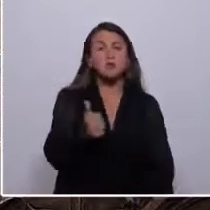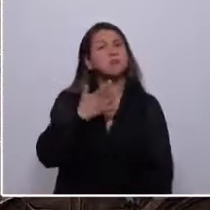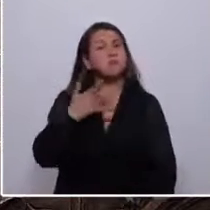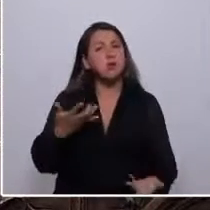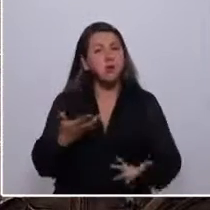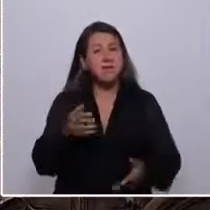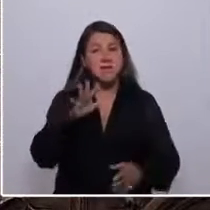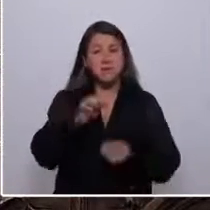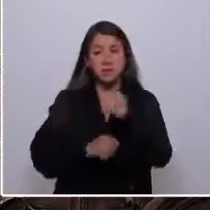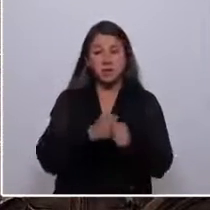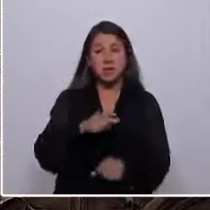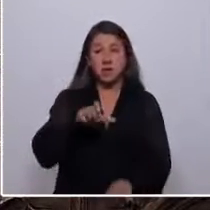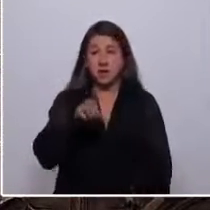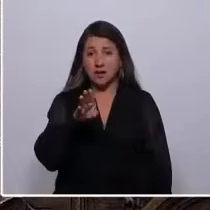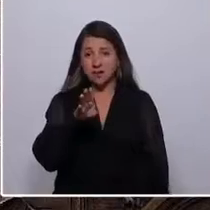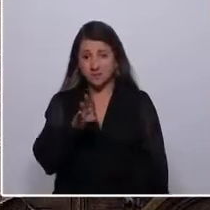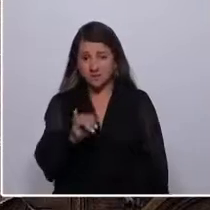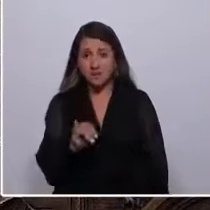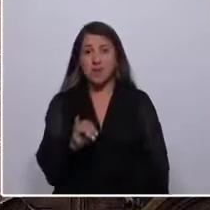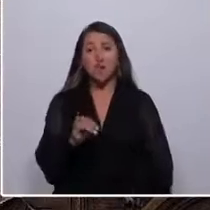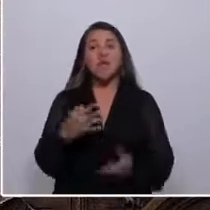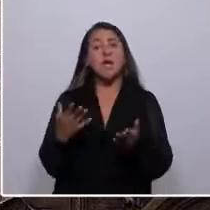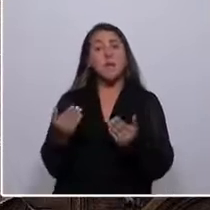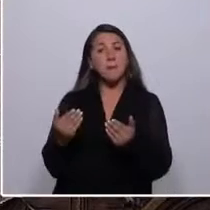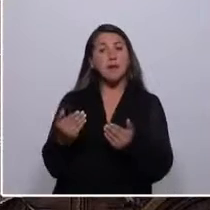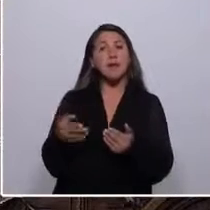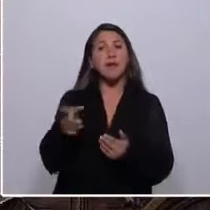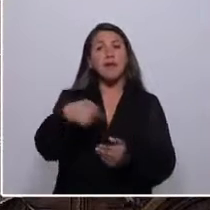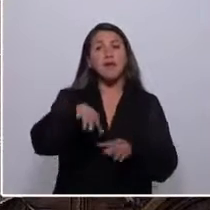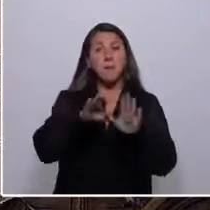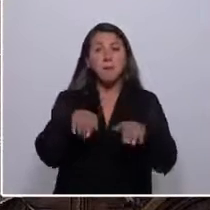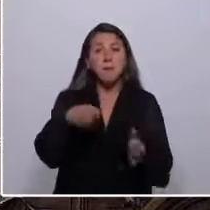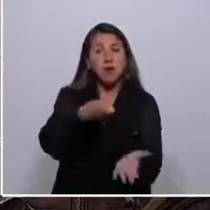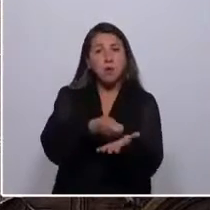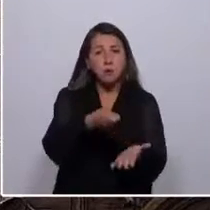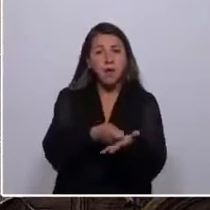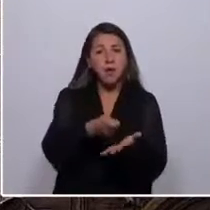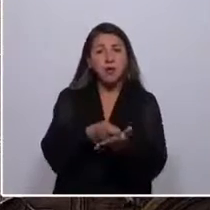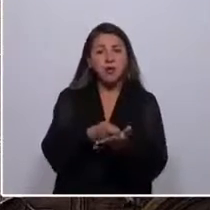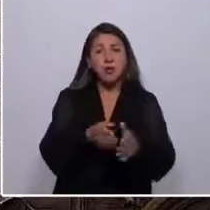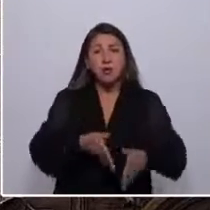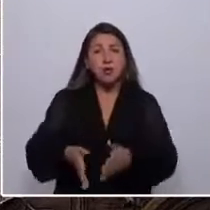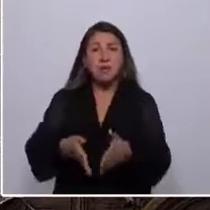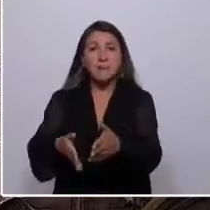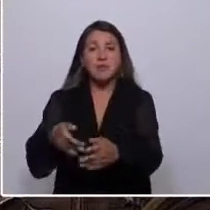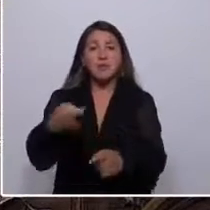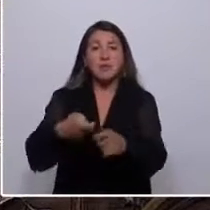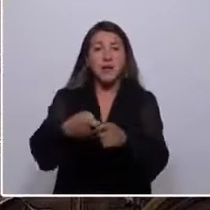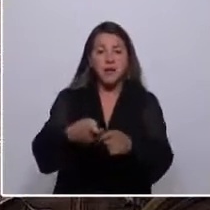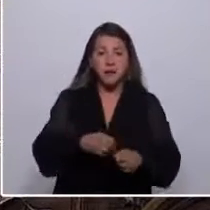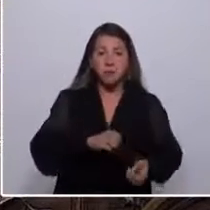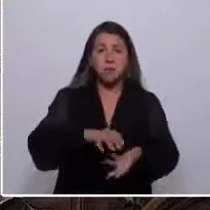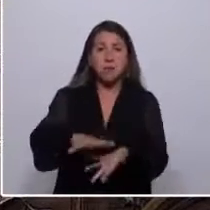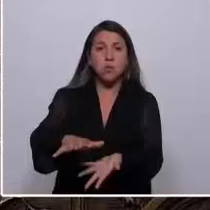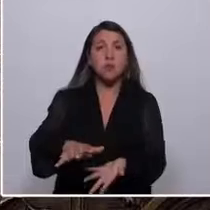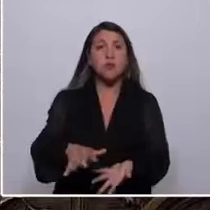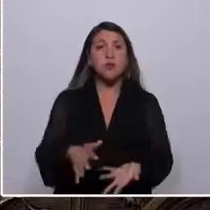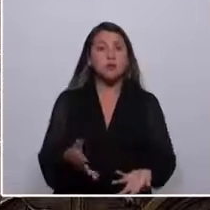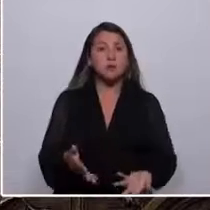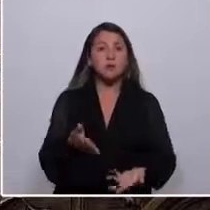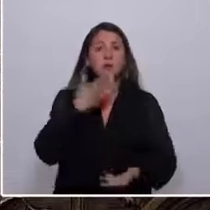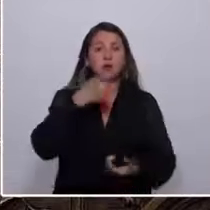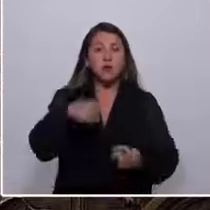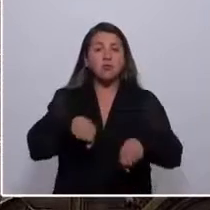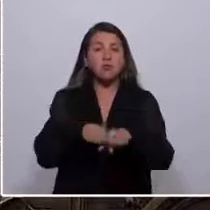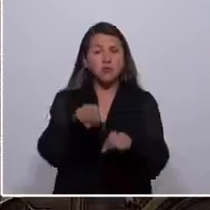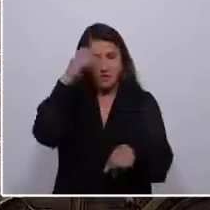hace 5 años que la gente espera que el ripio que ellos mismos compraron se ha esparcido en el camino para tener una mejor conectividad. ¿Saben qué le responden